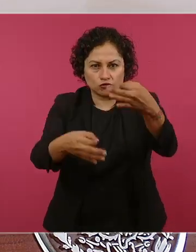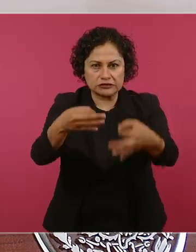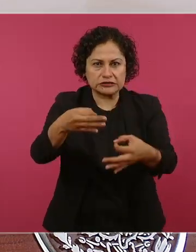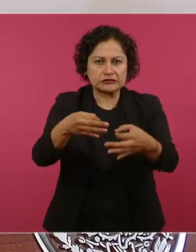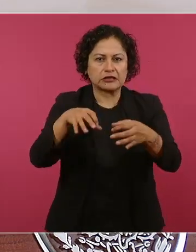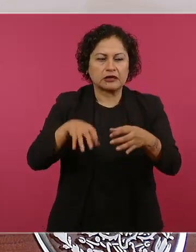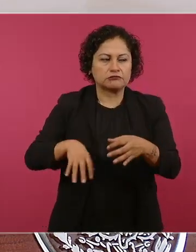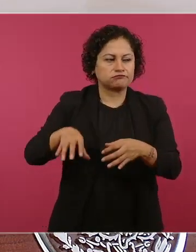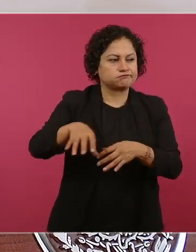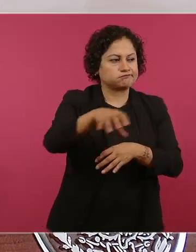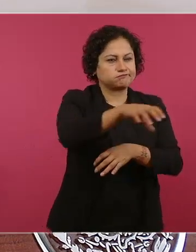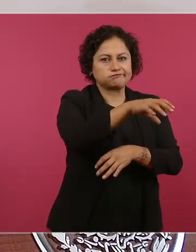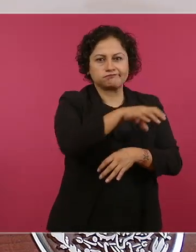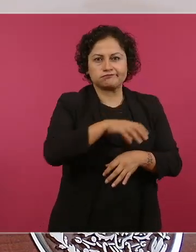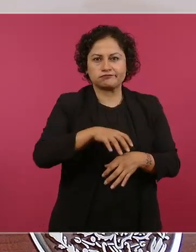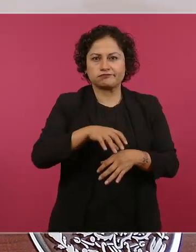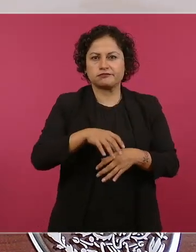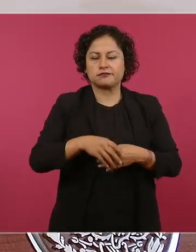otra cosa